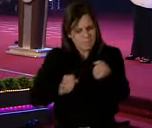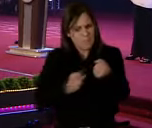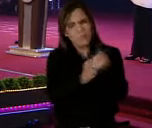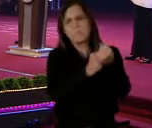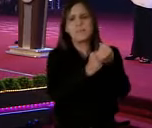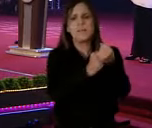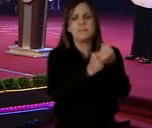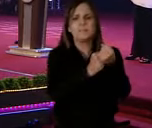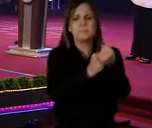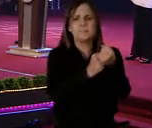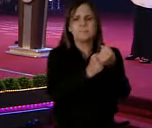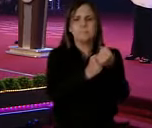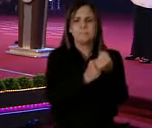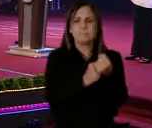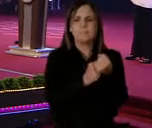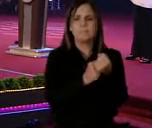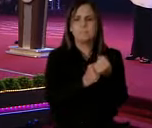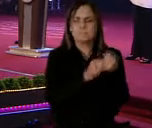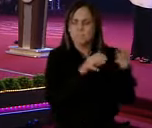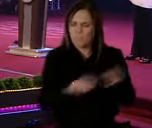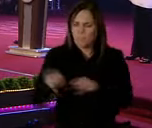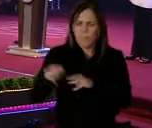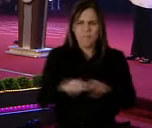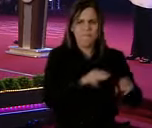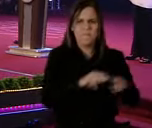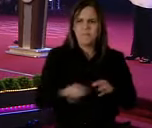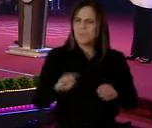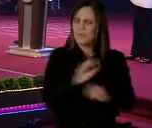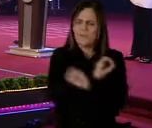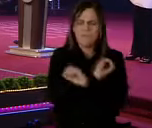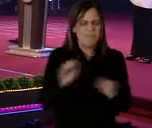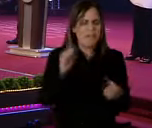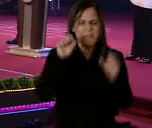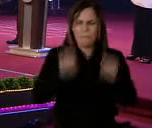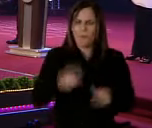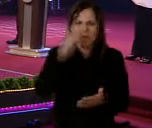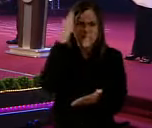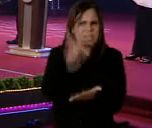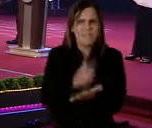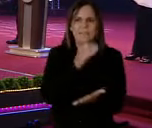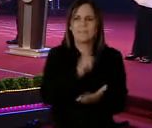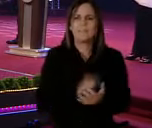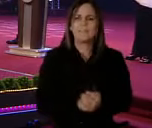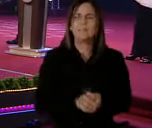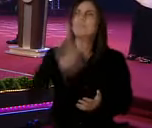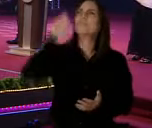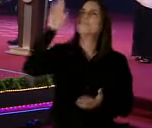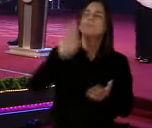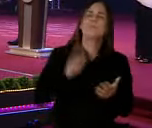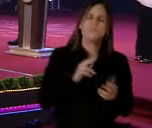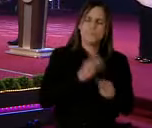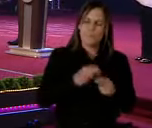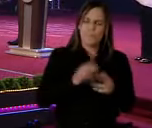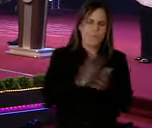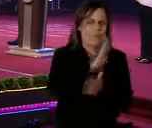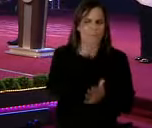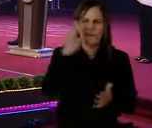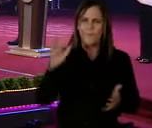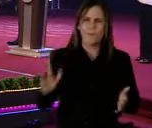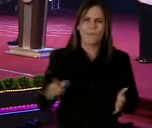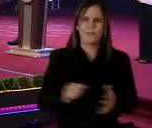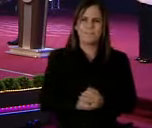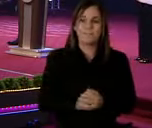este movimiento que no lo detiene nadie. Alaba. Soe a su nombre de gloria.